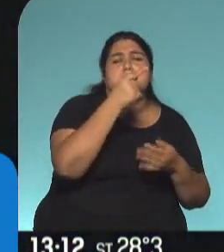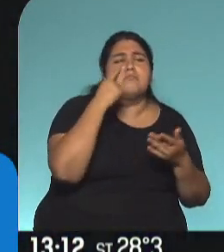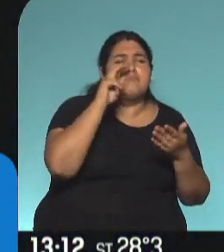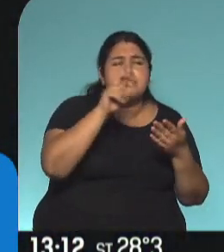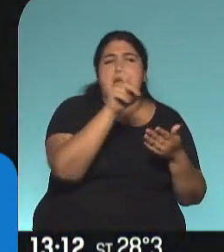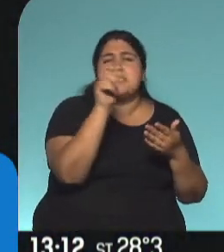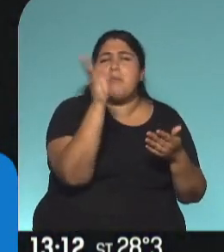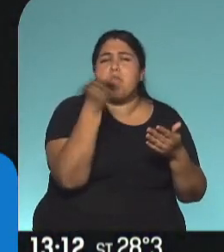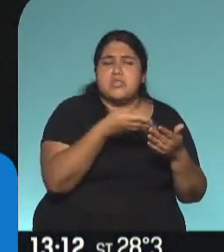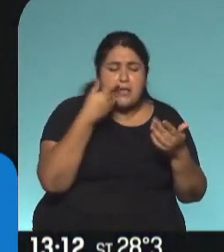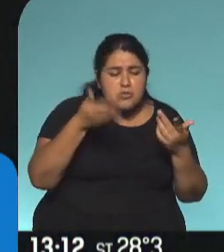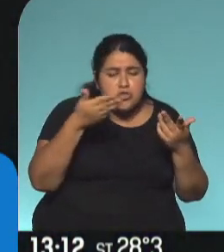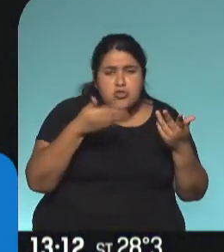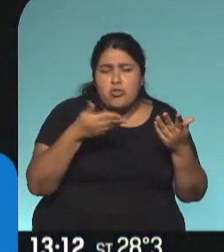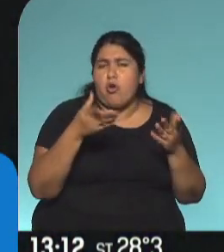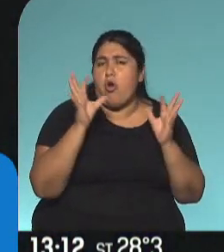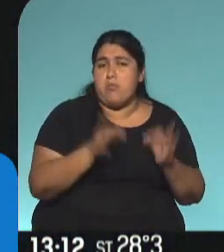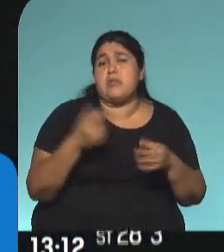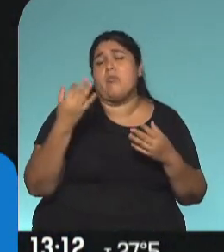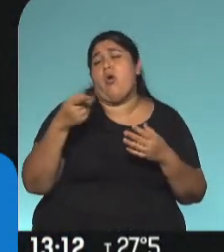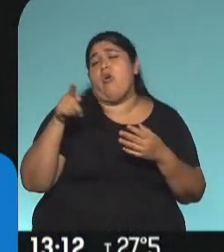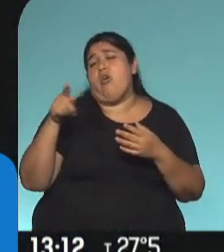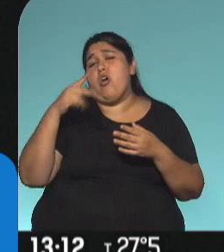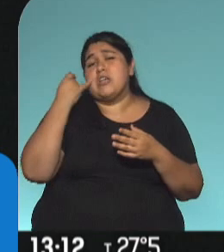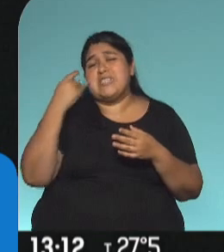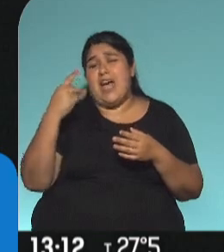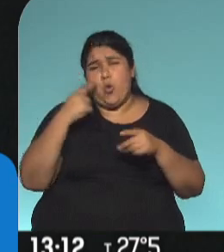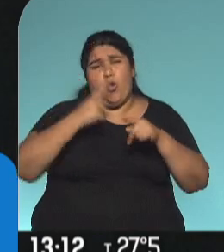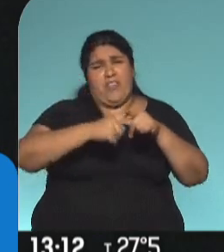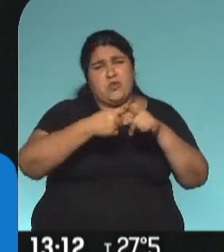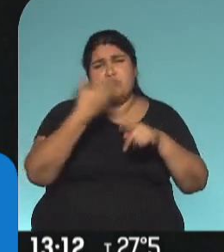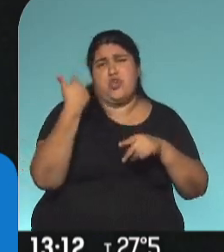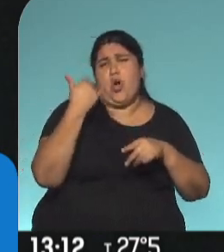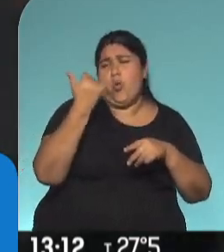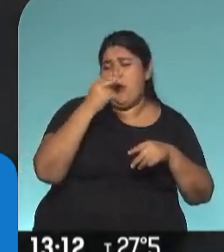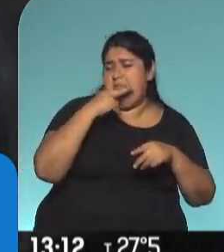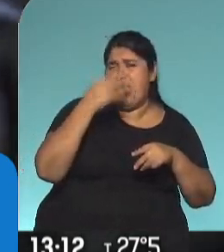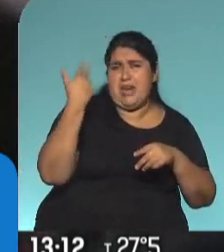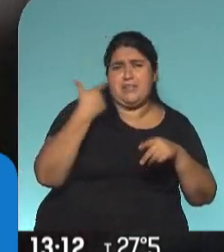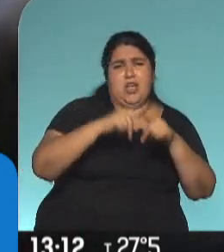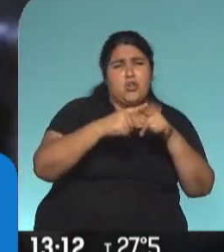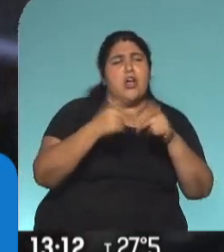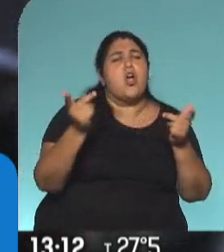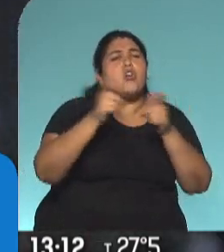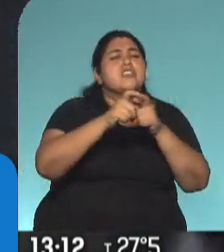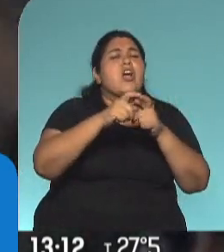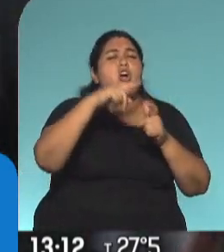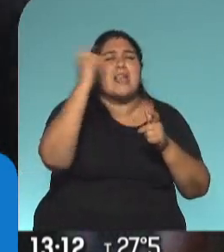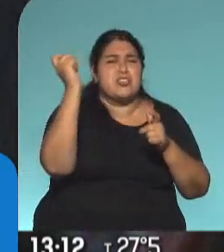100% de los datos. Esto fue una discusión que se mantuvo durante jueves y viernes en el Consejo Nacional